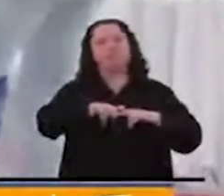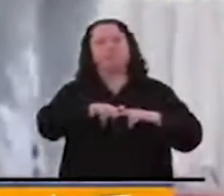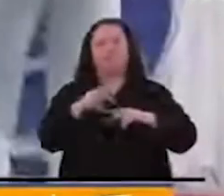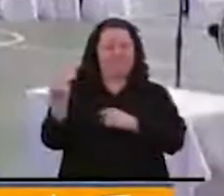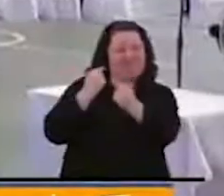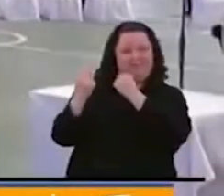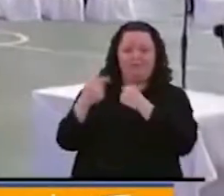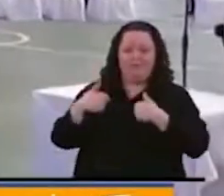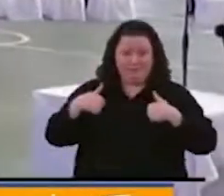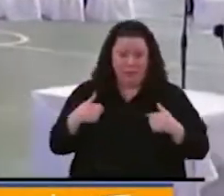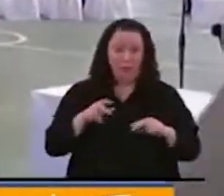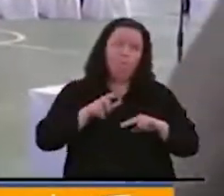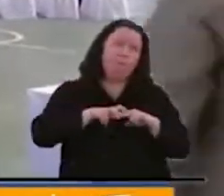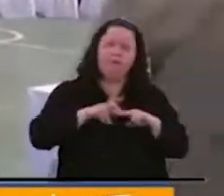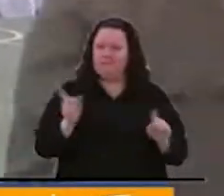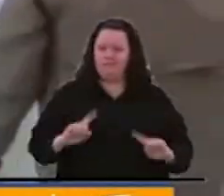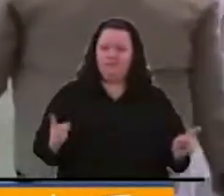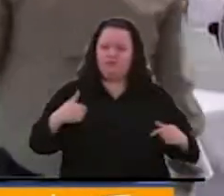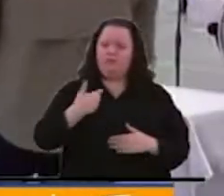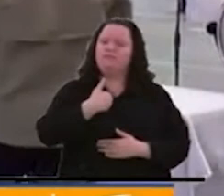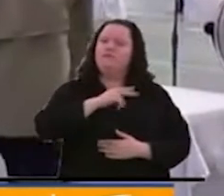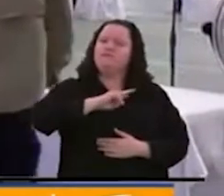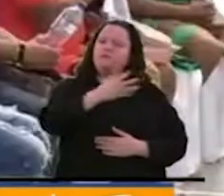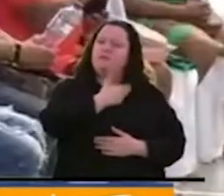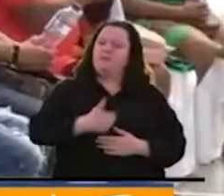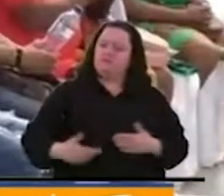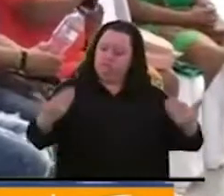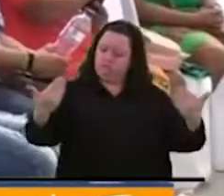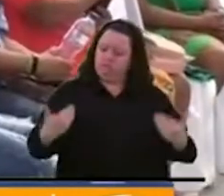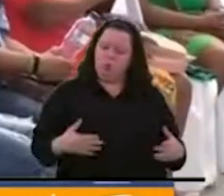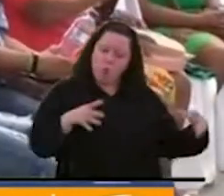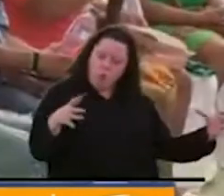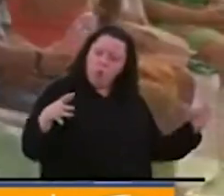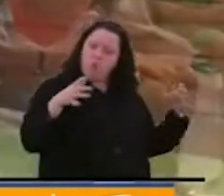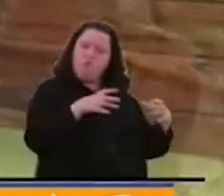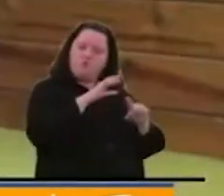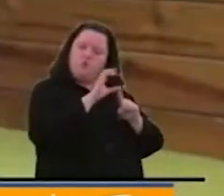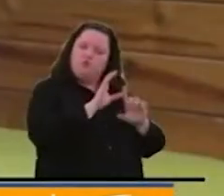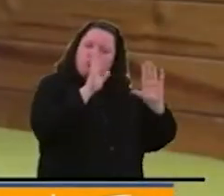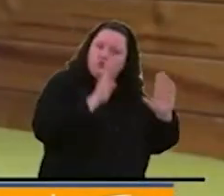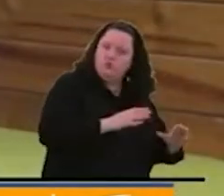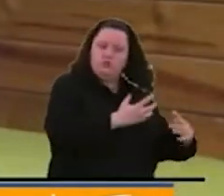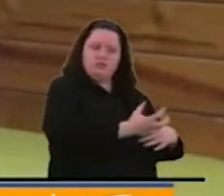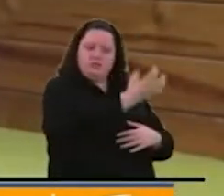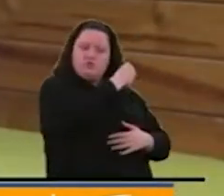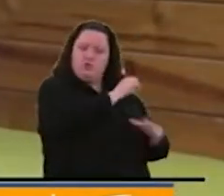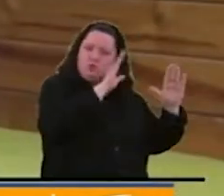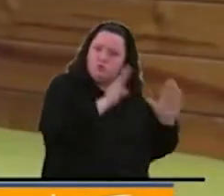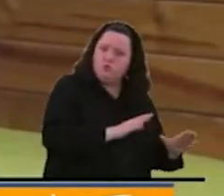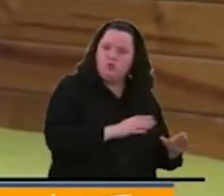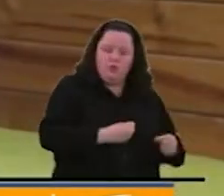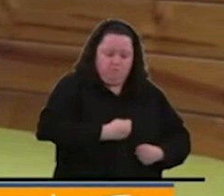quietica por ahí, pero esa no soy yo, yo soy una vicepresidenta que soy parte de un pueblo que tiene una cultura, tiene una historia,